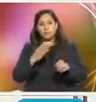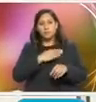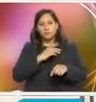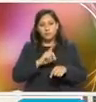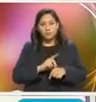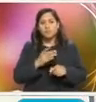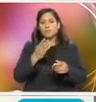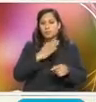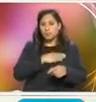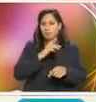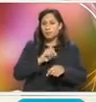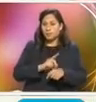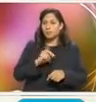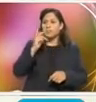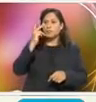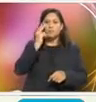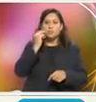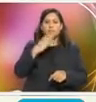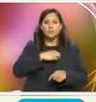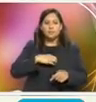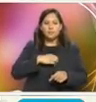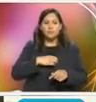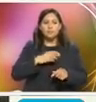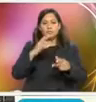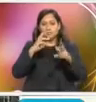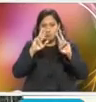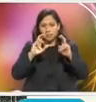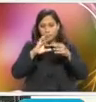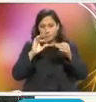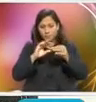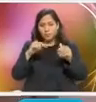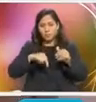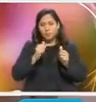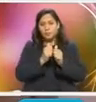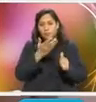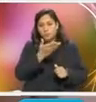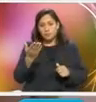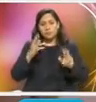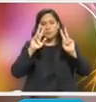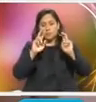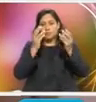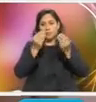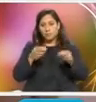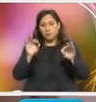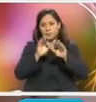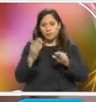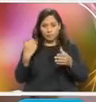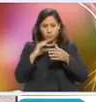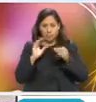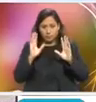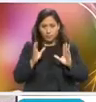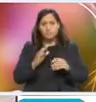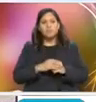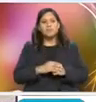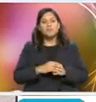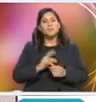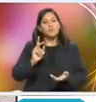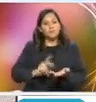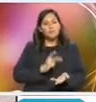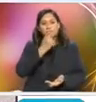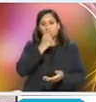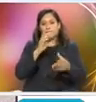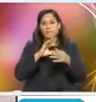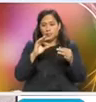Paula. Muy bien y contenta de estar abordando este tema el día de hoy con ustedes. Un tema tan importante y como bien lo comenté, me gustaría reiterarlo